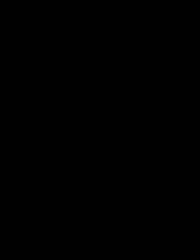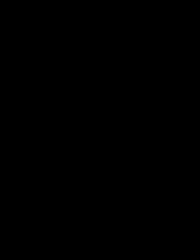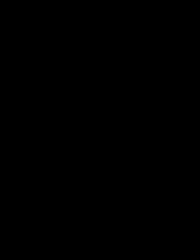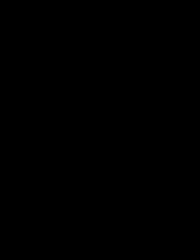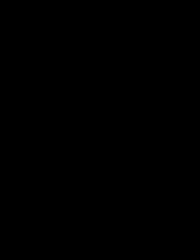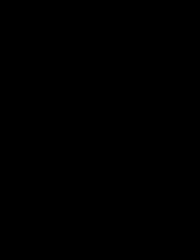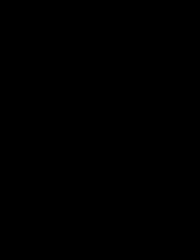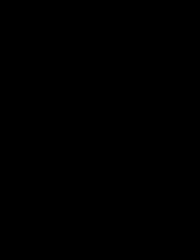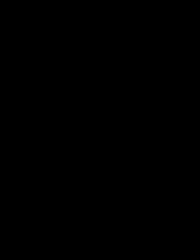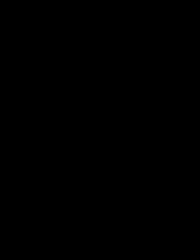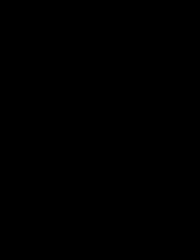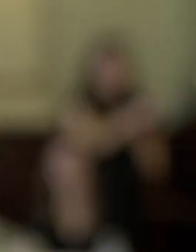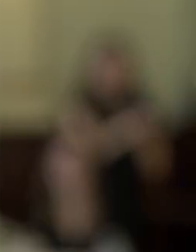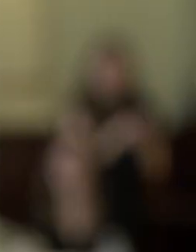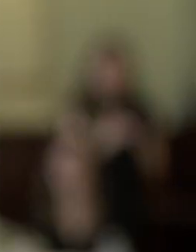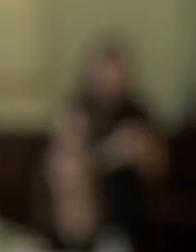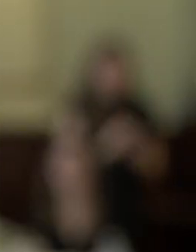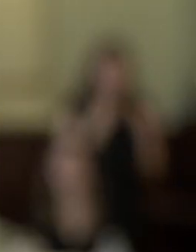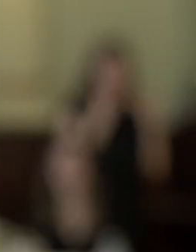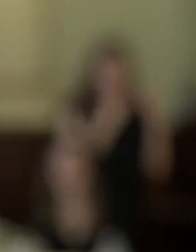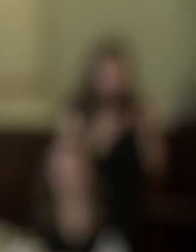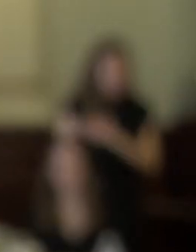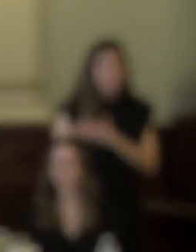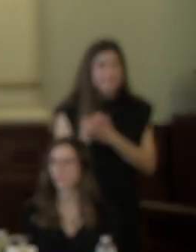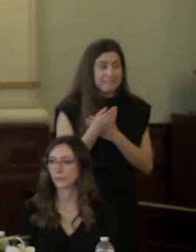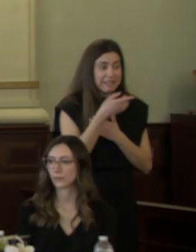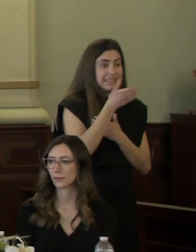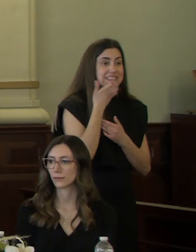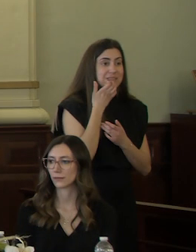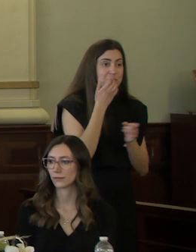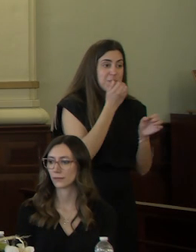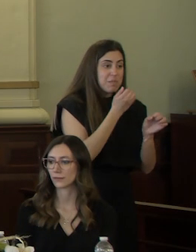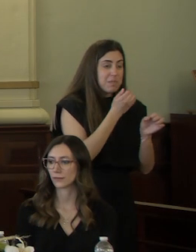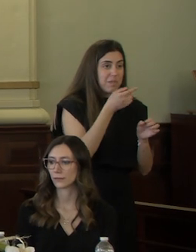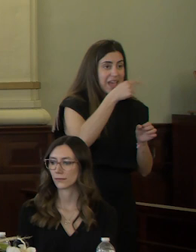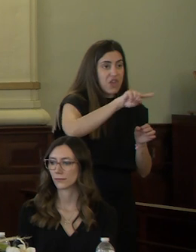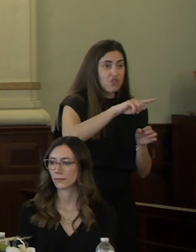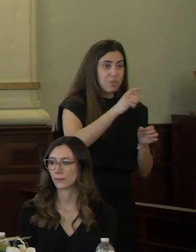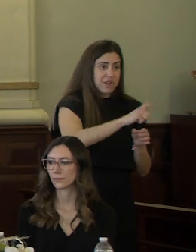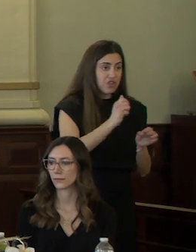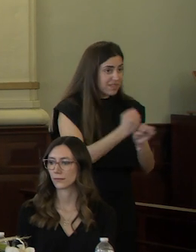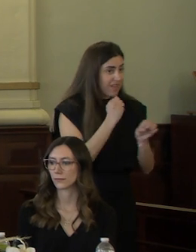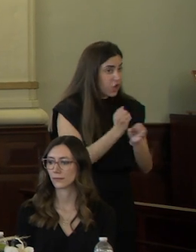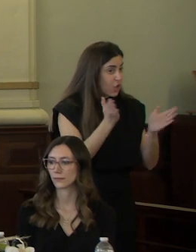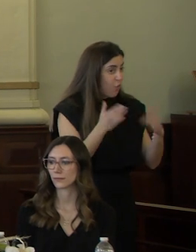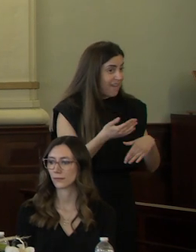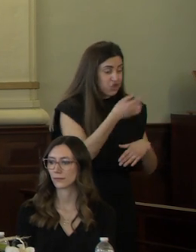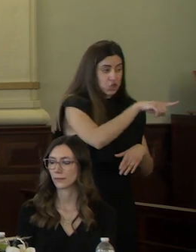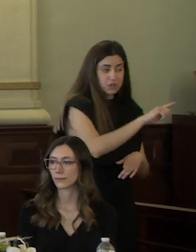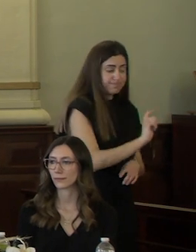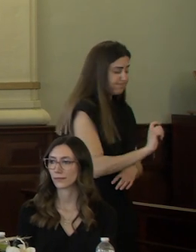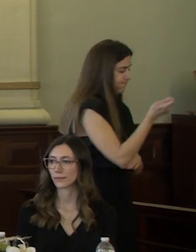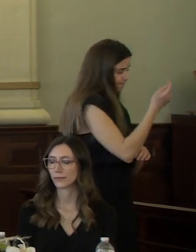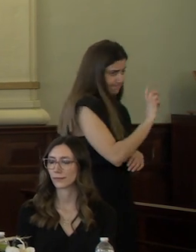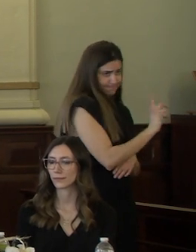a todas estas personas, no se hubieran conseguido. No hubiéramos llegado a tocar la puerta